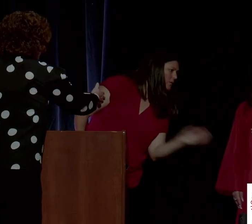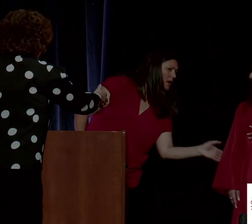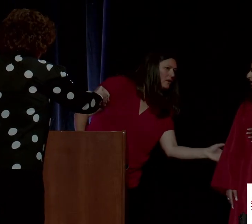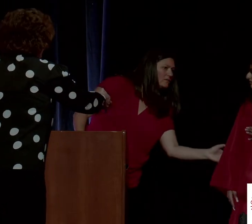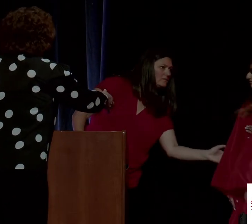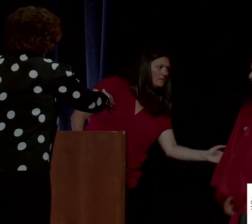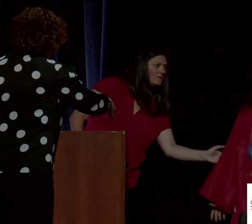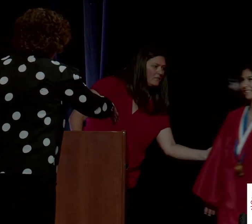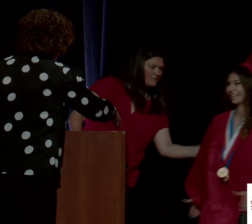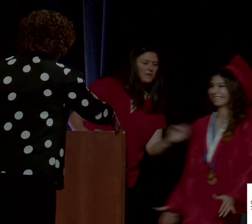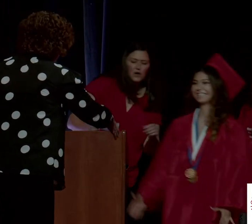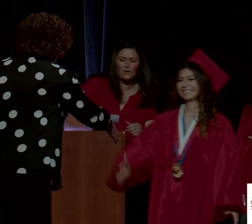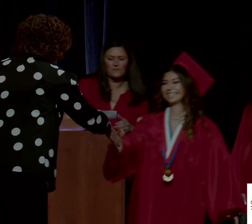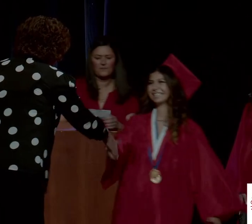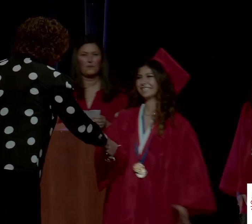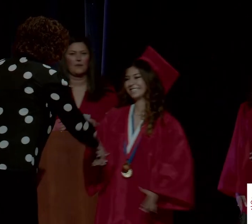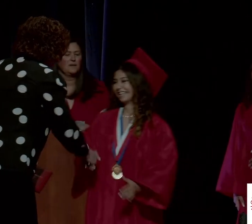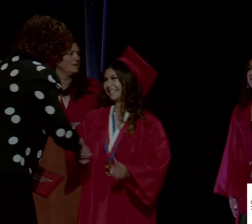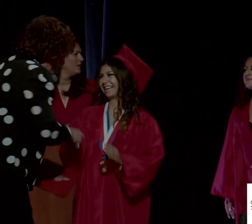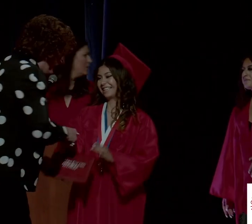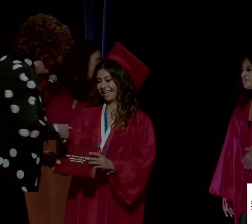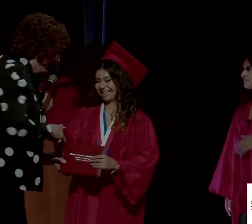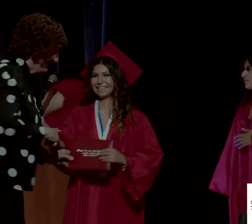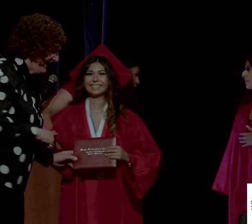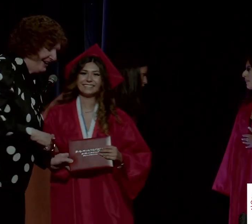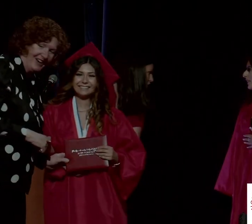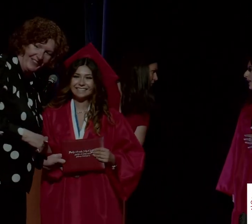Elijah Marin Herrera.